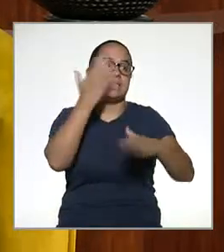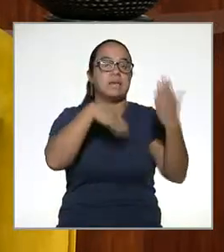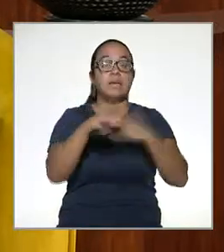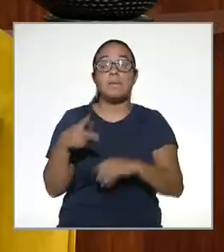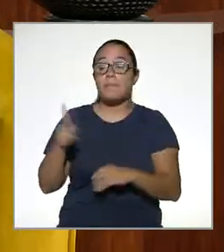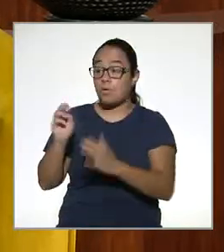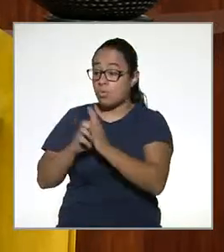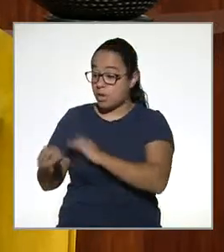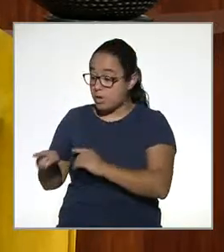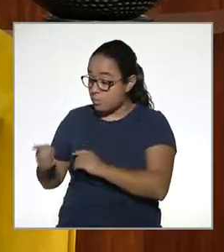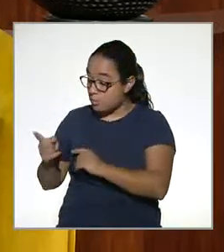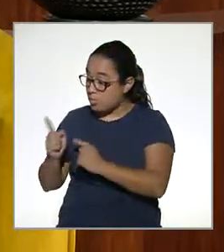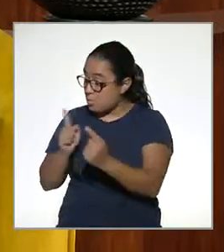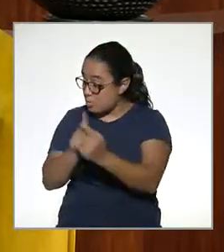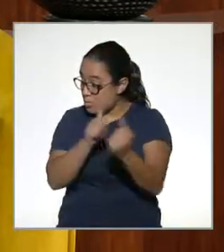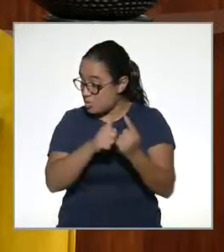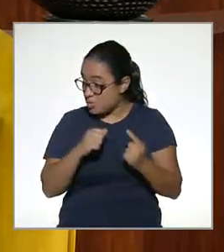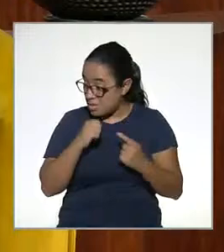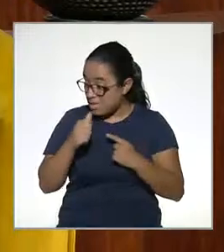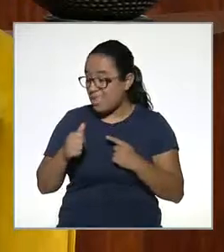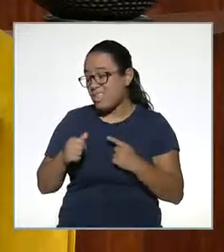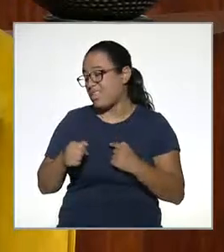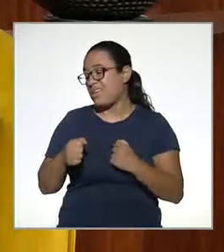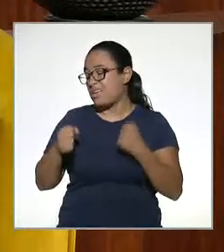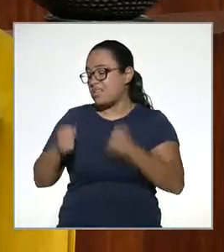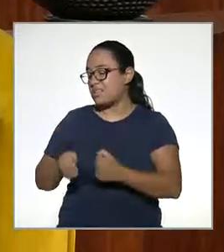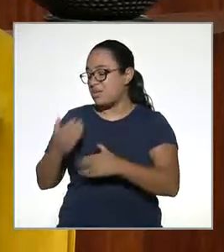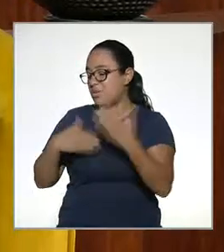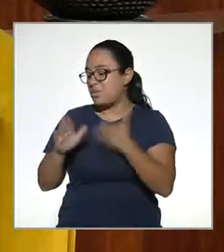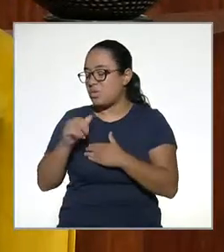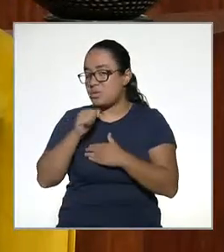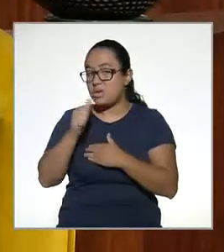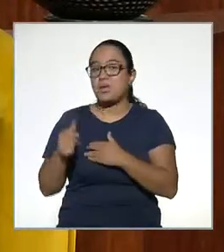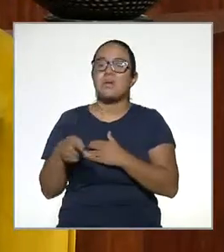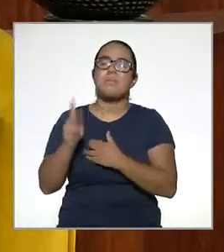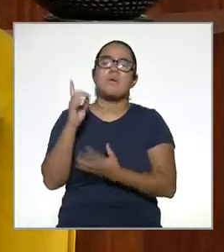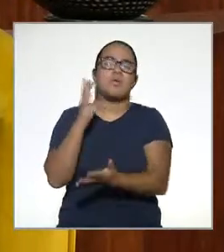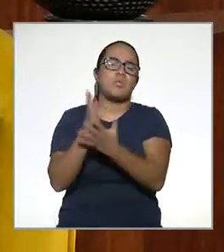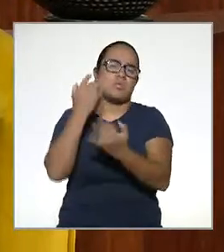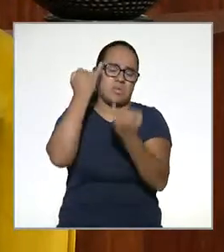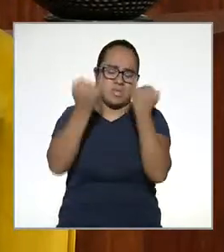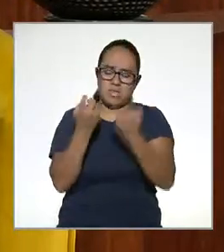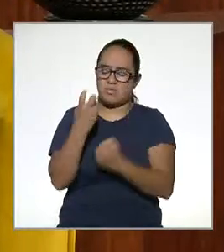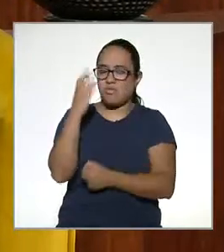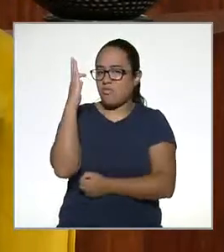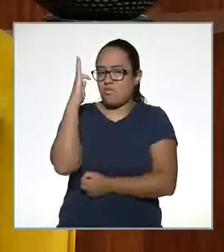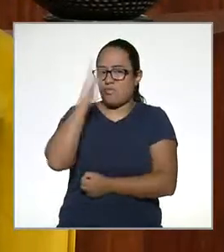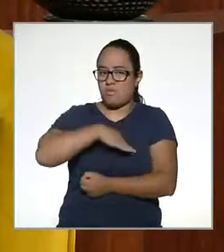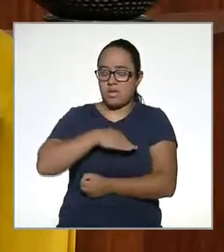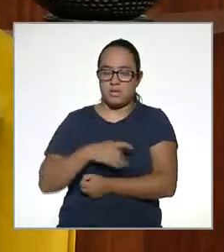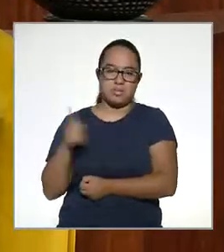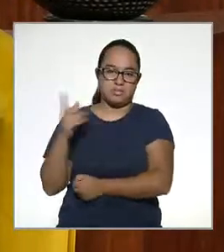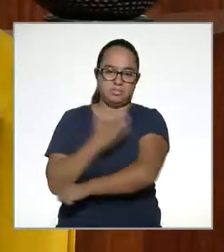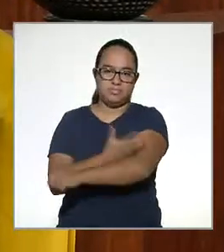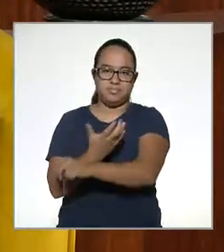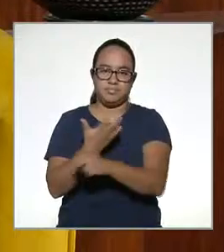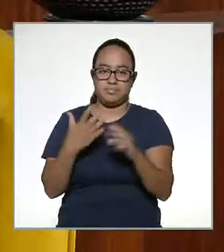que no van a tener éxito, pero son mitos nada más, ¿no?, porque efectivamente como dice nuestro compañero,